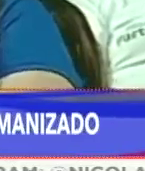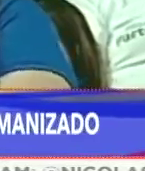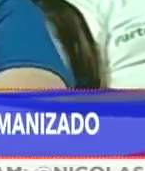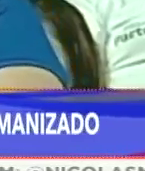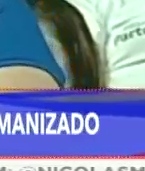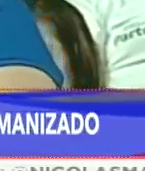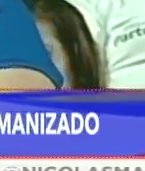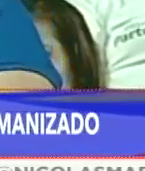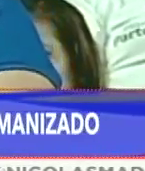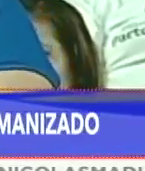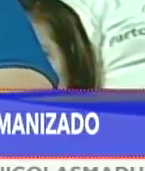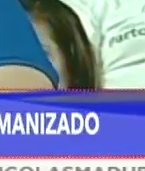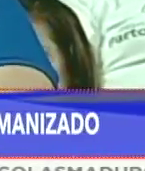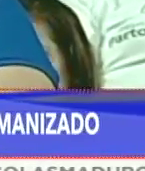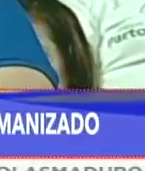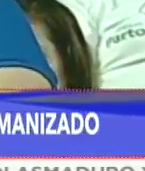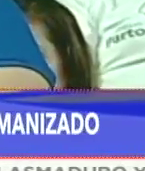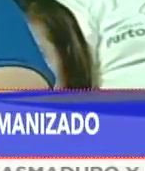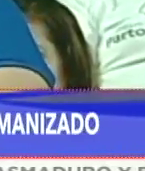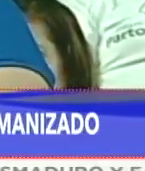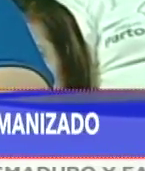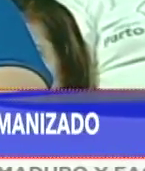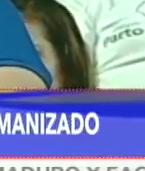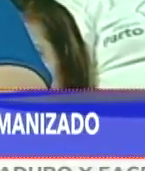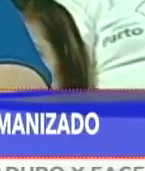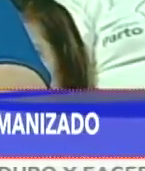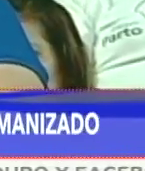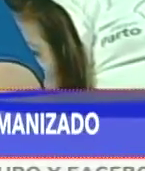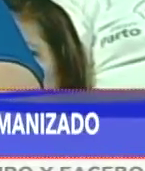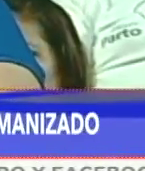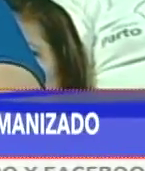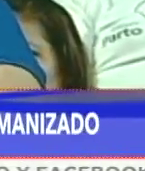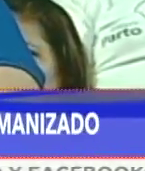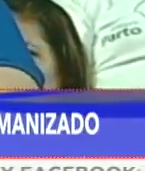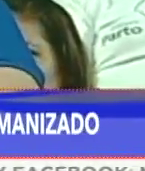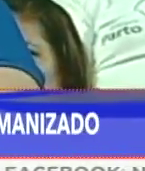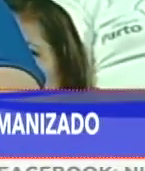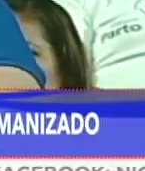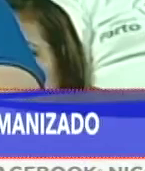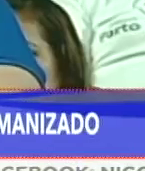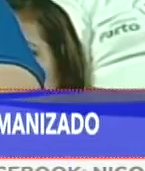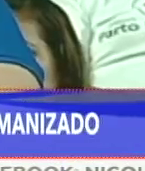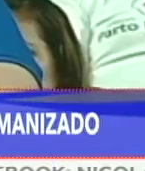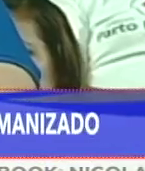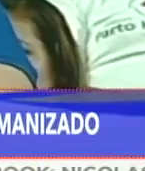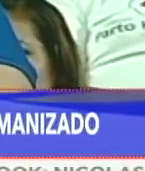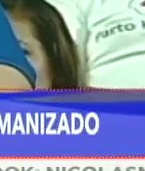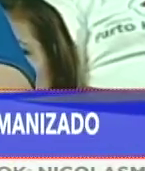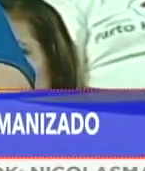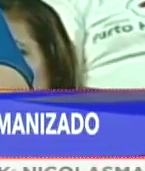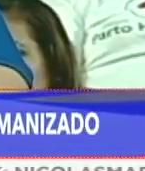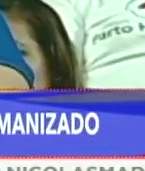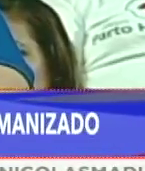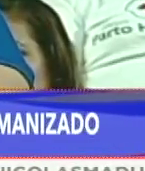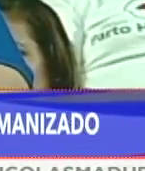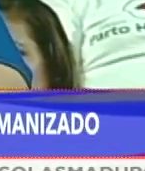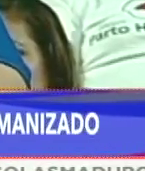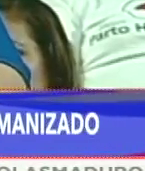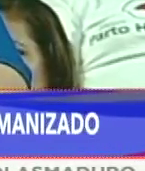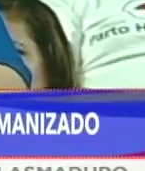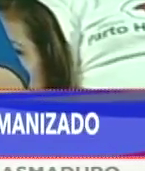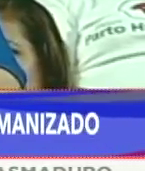compañeras, ha sido un cumplimiento de sueño año a año, lo que representa